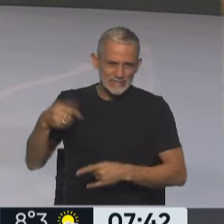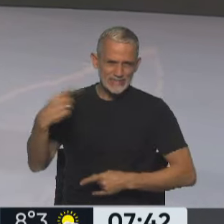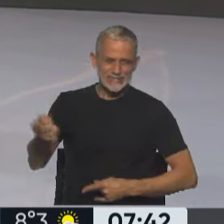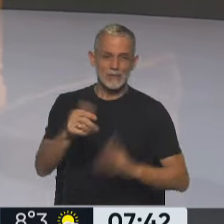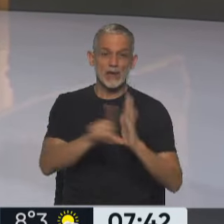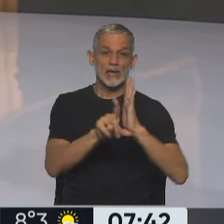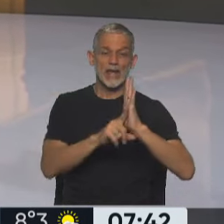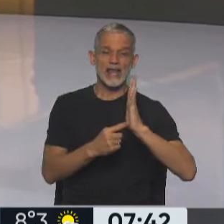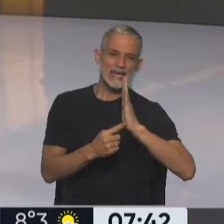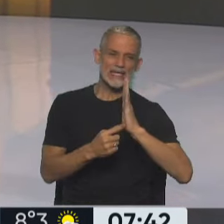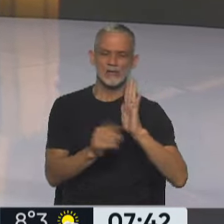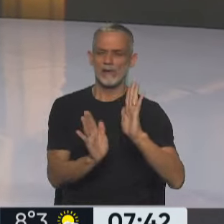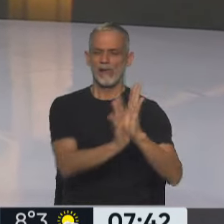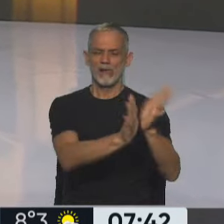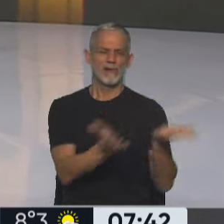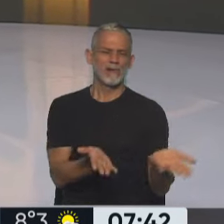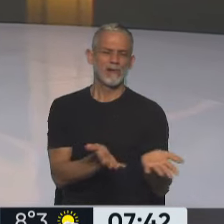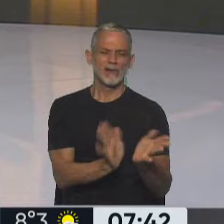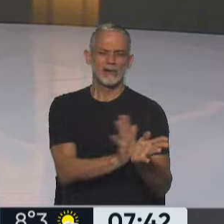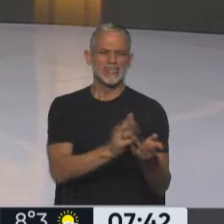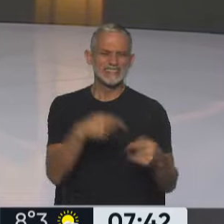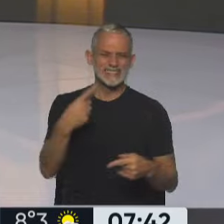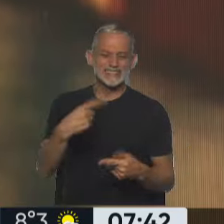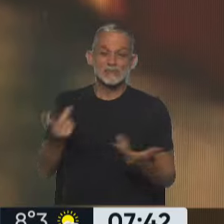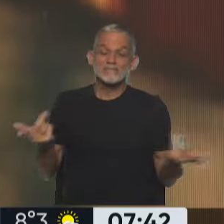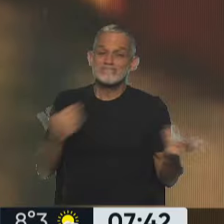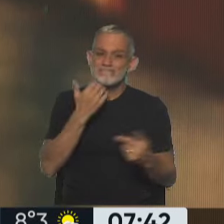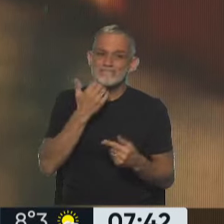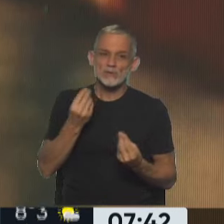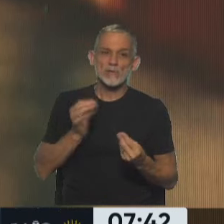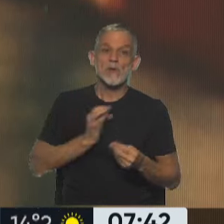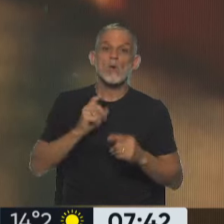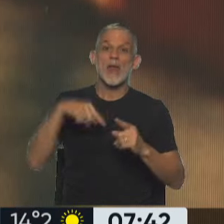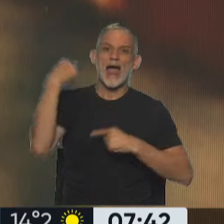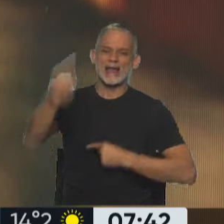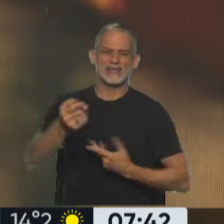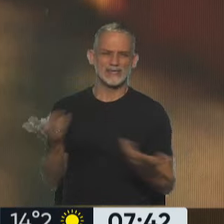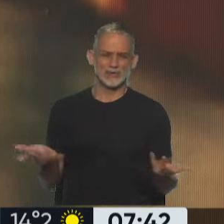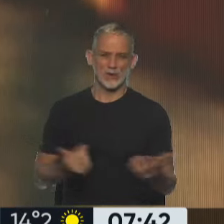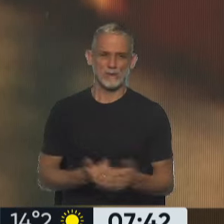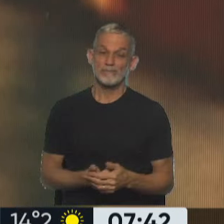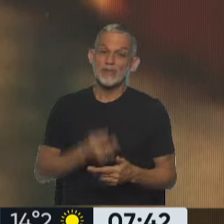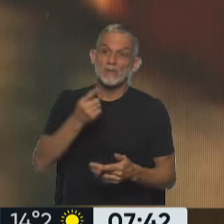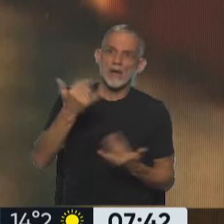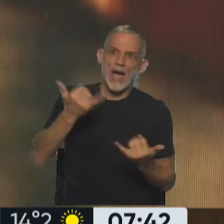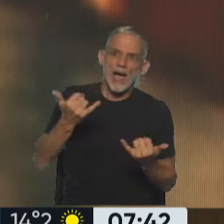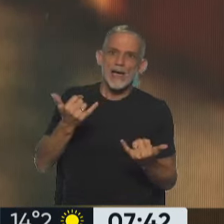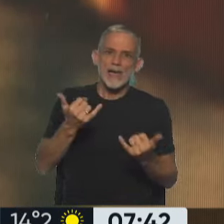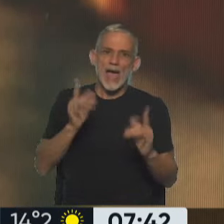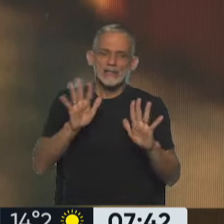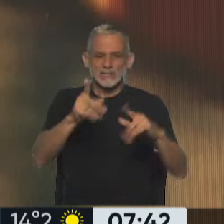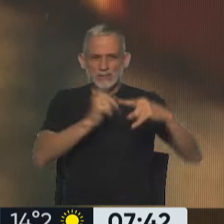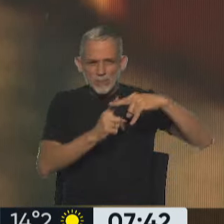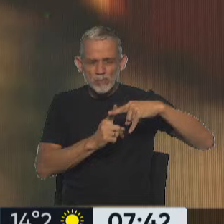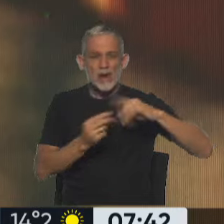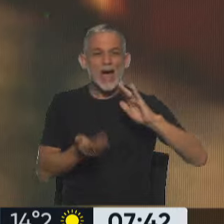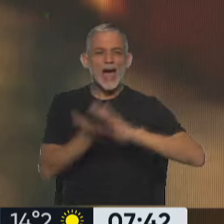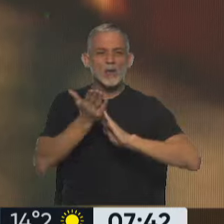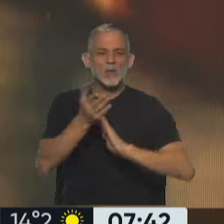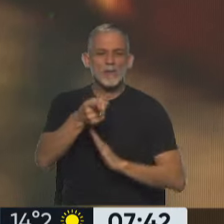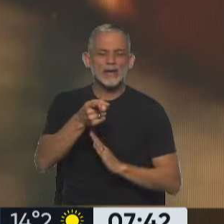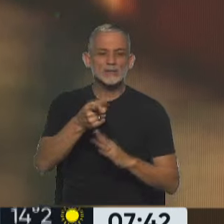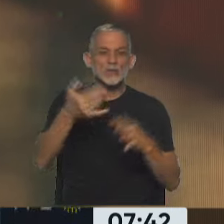es queda ahí a un poquito al margen, ¿no? Claro, no sabemos qué va a pasar en un año. Lo que sí sabemos es que si tenemos en cuenta esto, el aumento va a